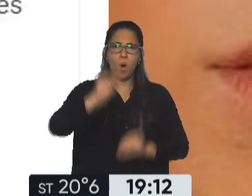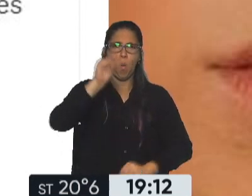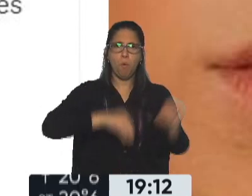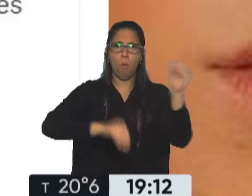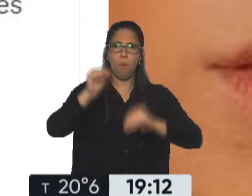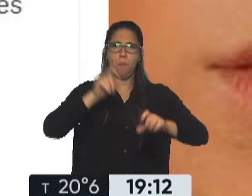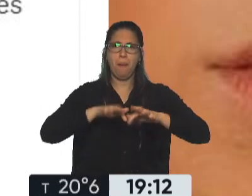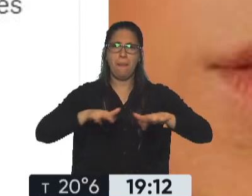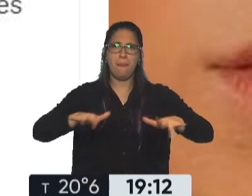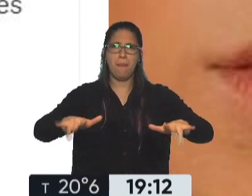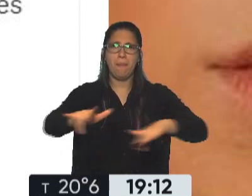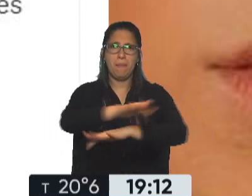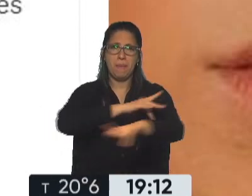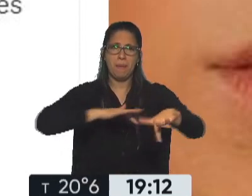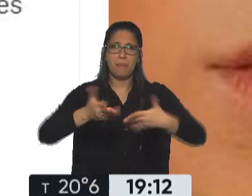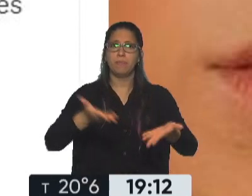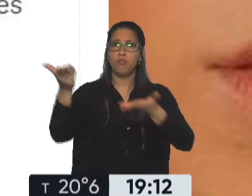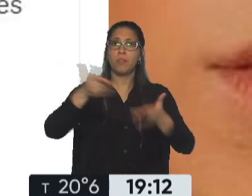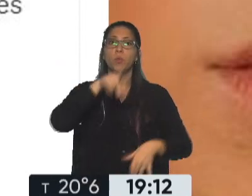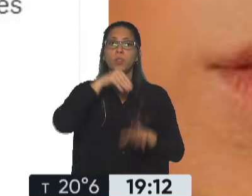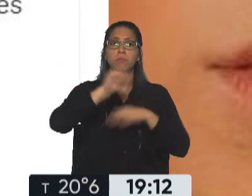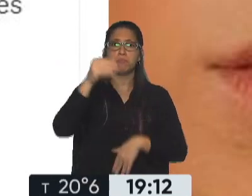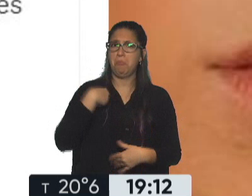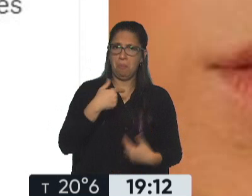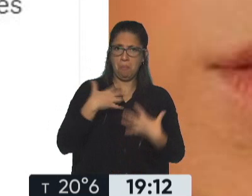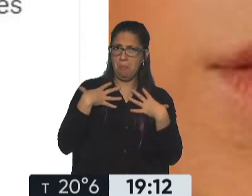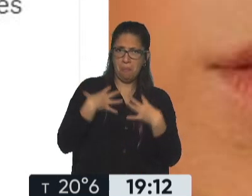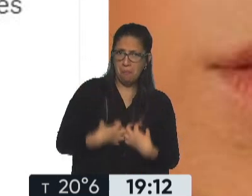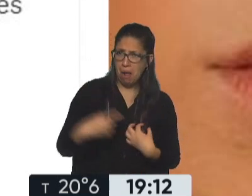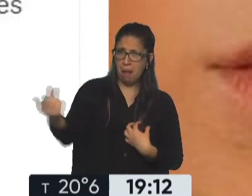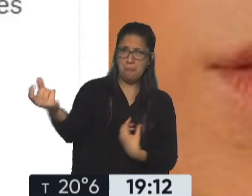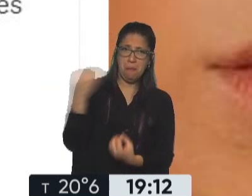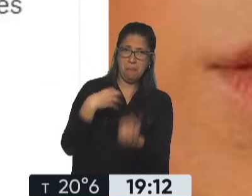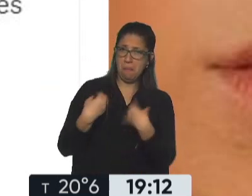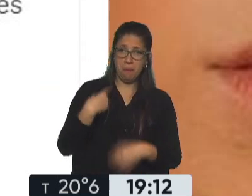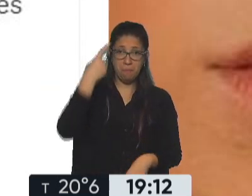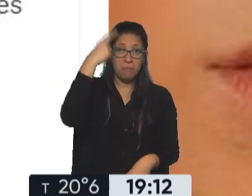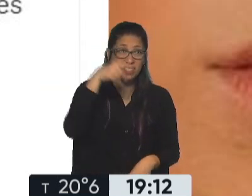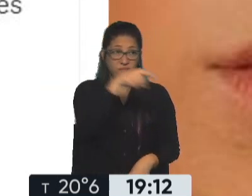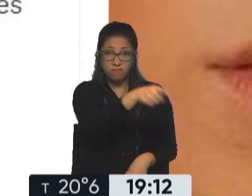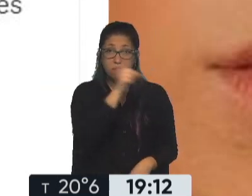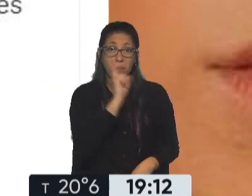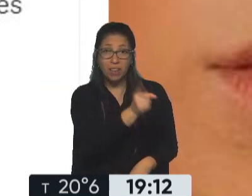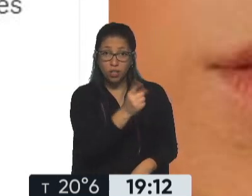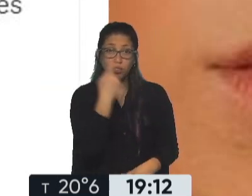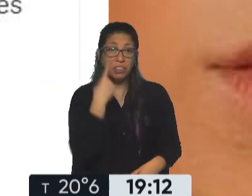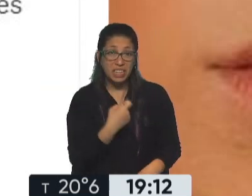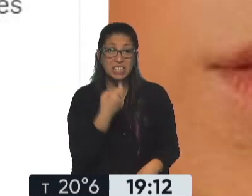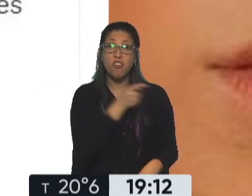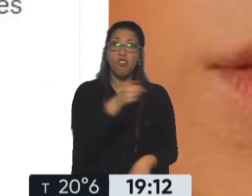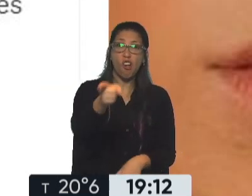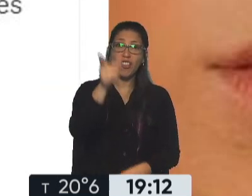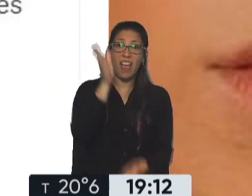posteo, vamos a compartir este Twitter. Dice: no me pone para nada mal que me bardeen por considerar peligroso y triste que haya gente que vote un